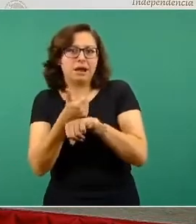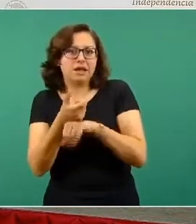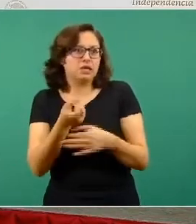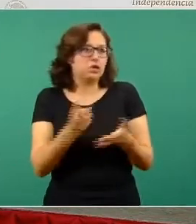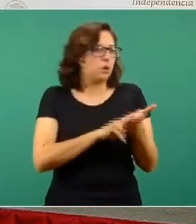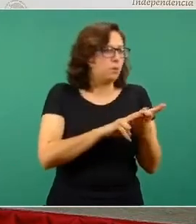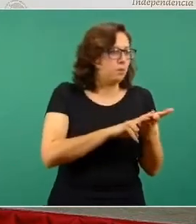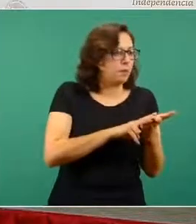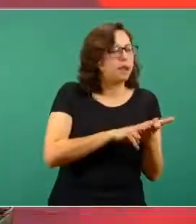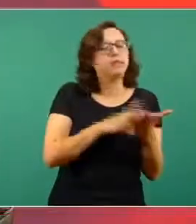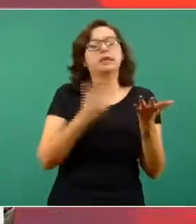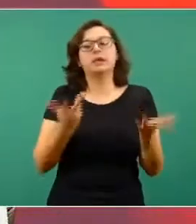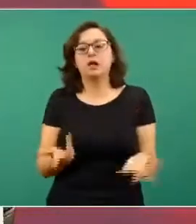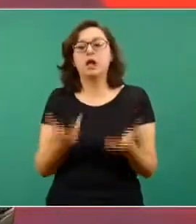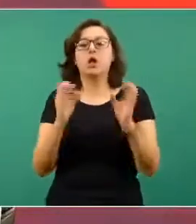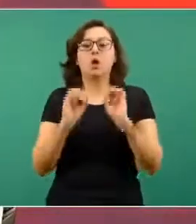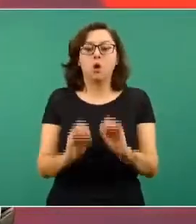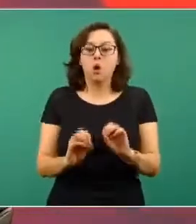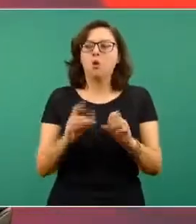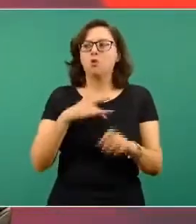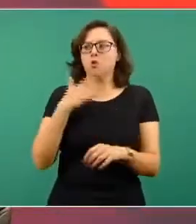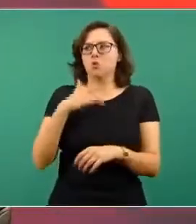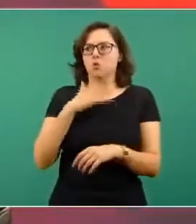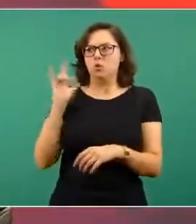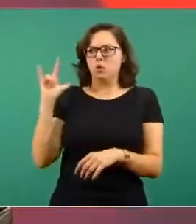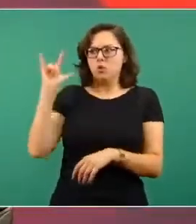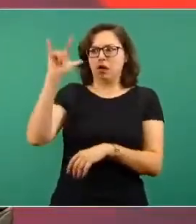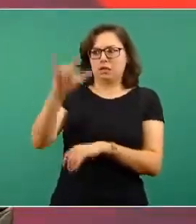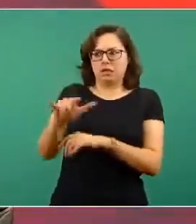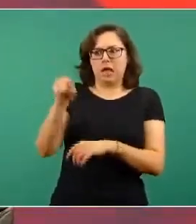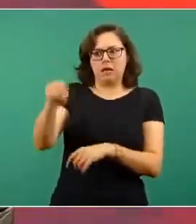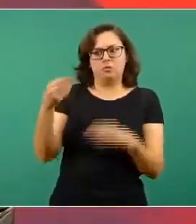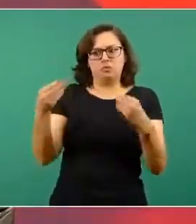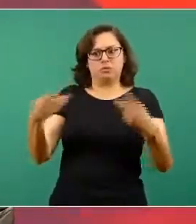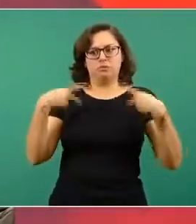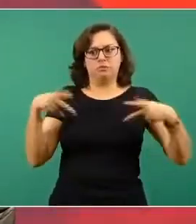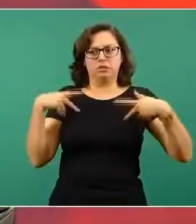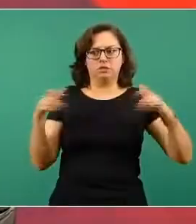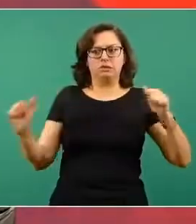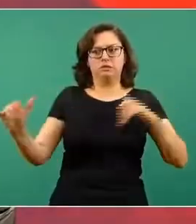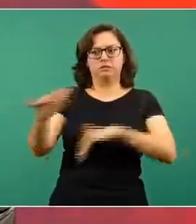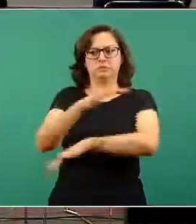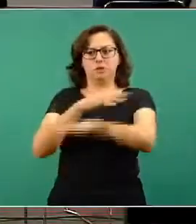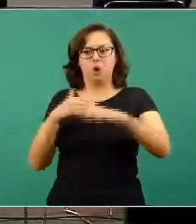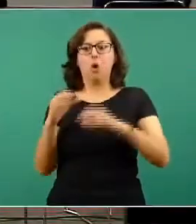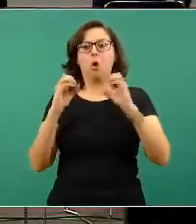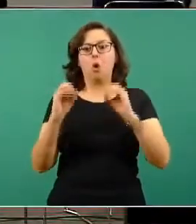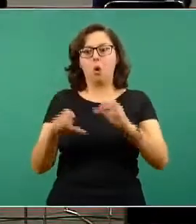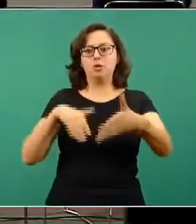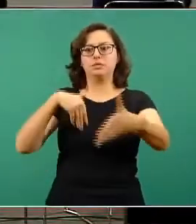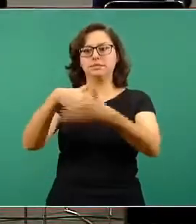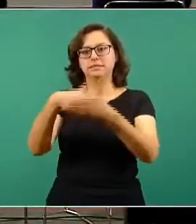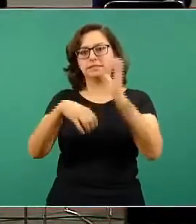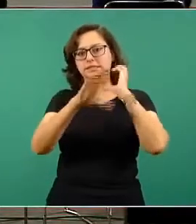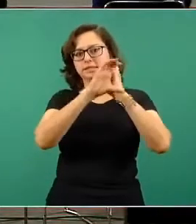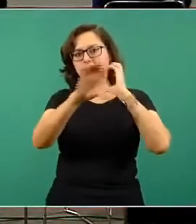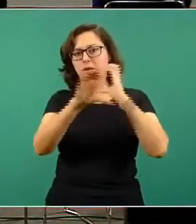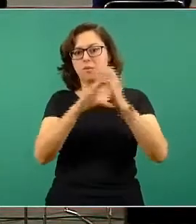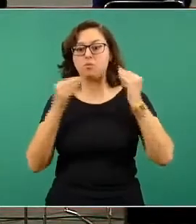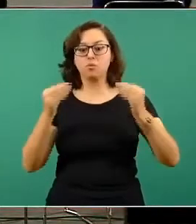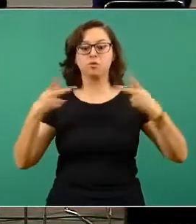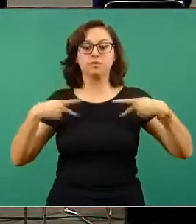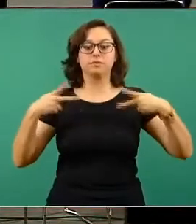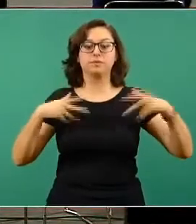lugares concurridos como los pueden ser los aeropuertos, las centrales de autobuses. La recomendación: acatemos las